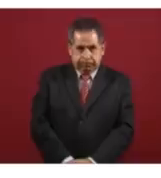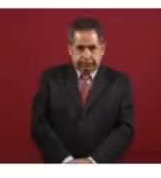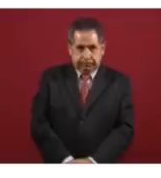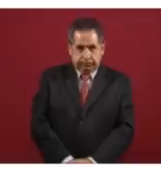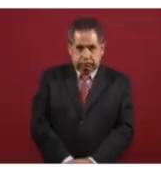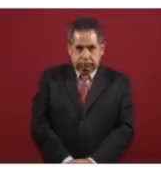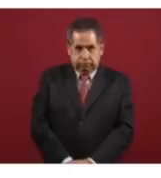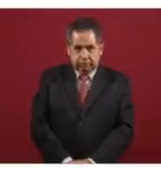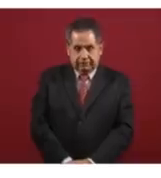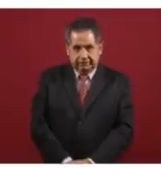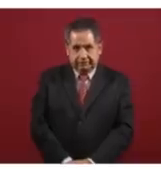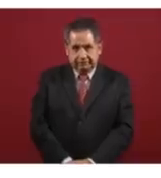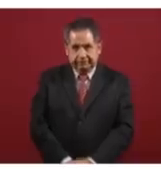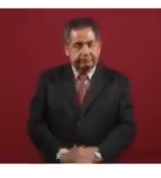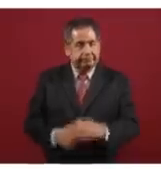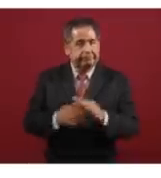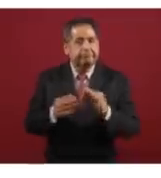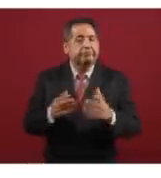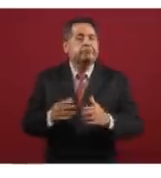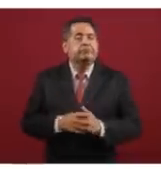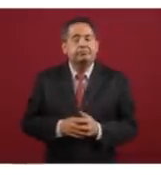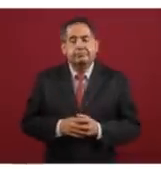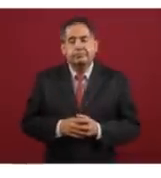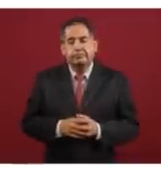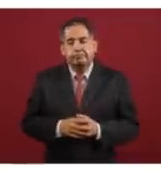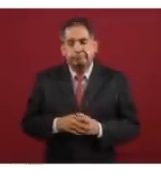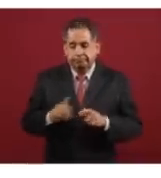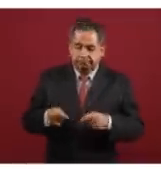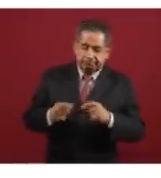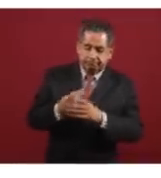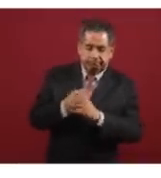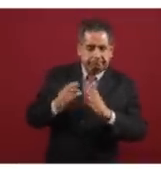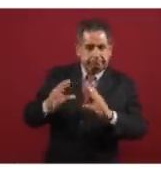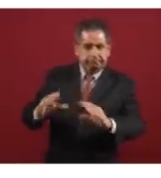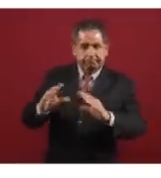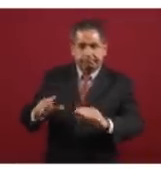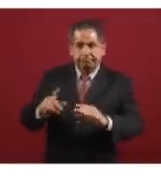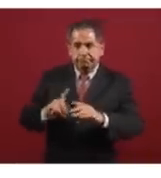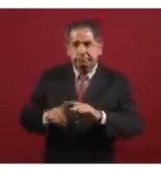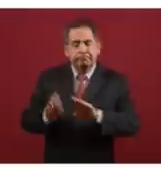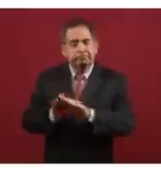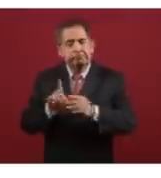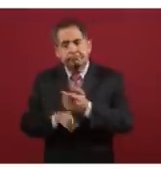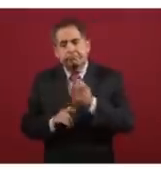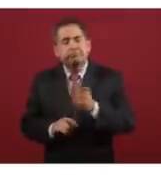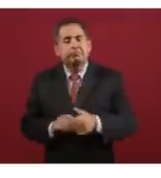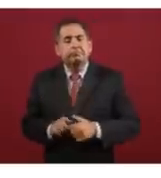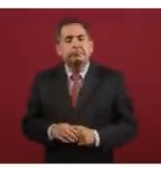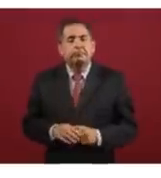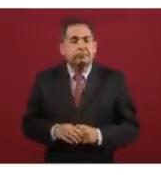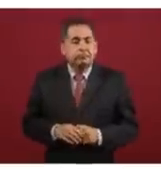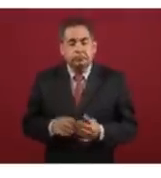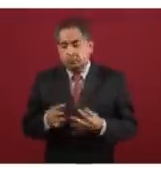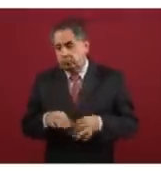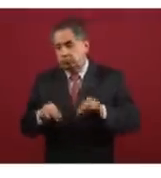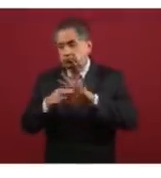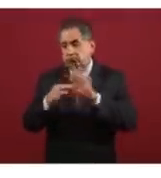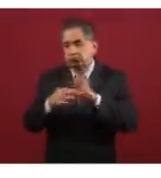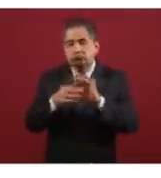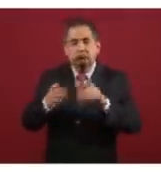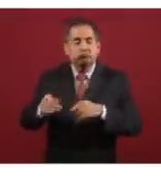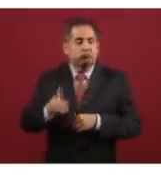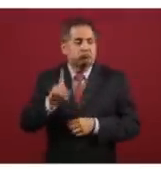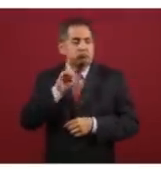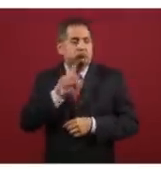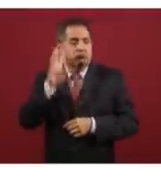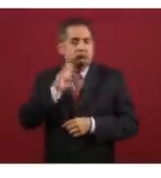Y un punto más, en la parte de capacitación, y dado la importancia del tema del